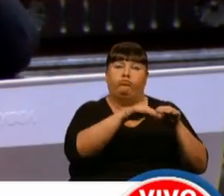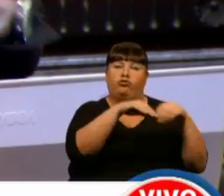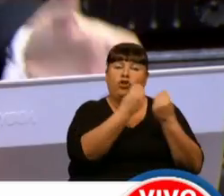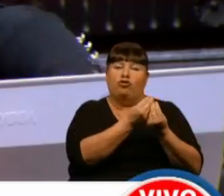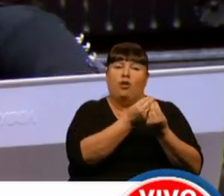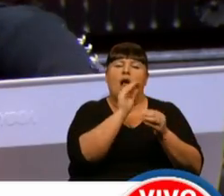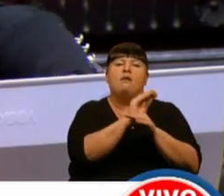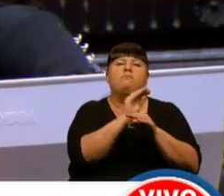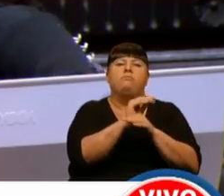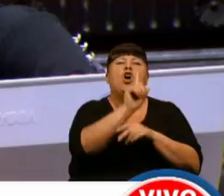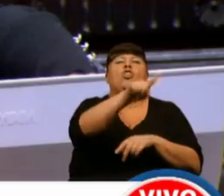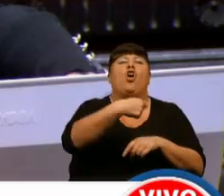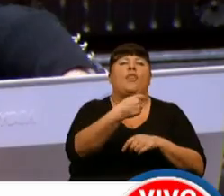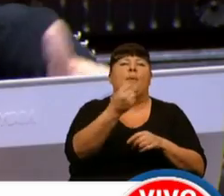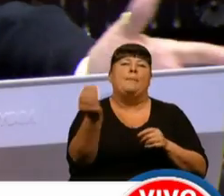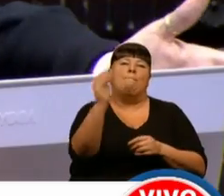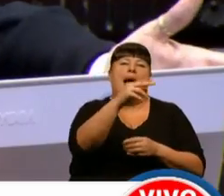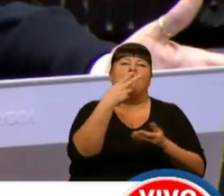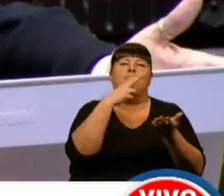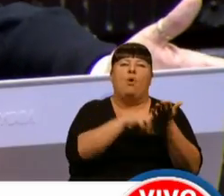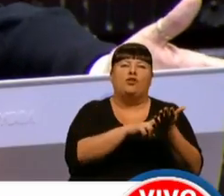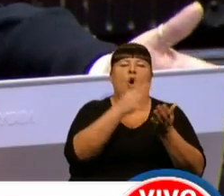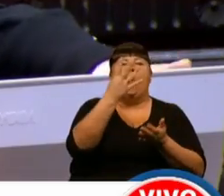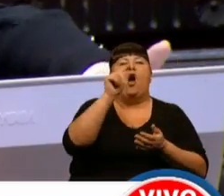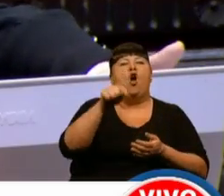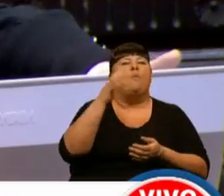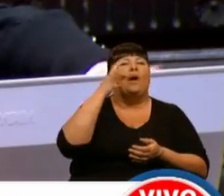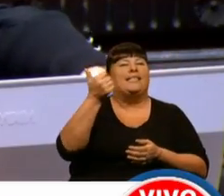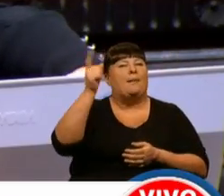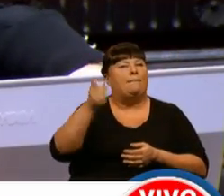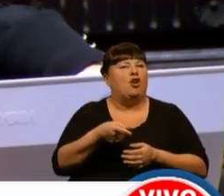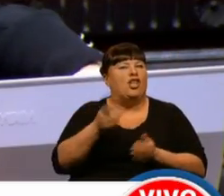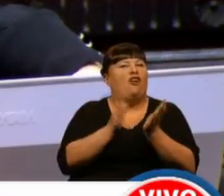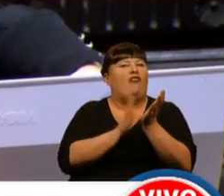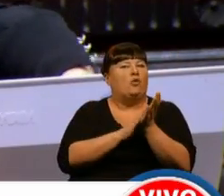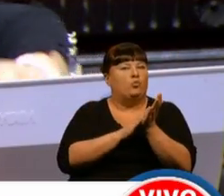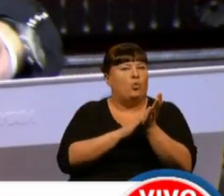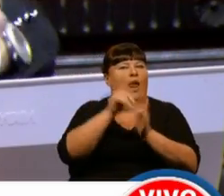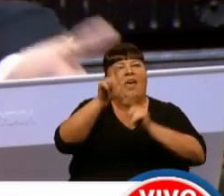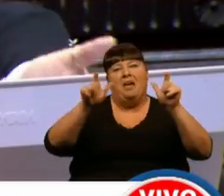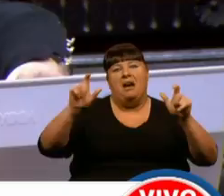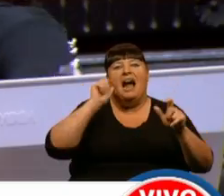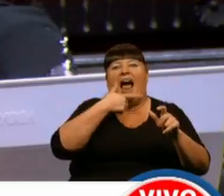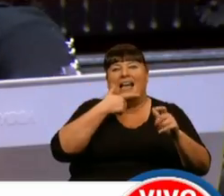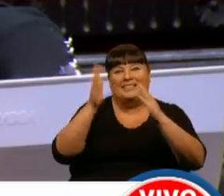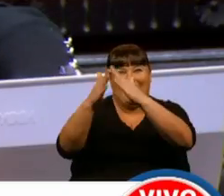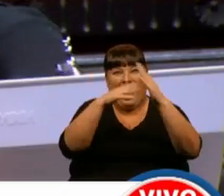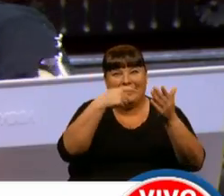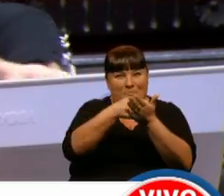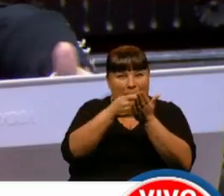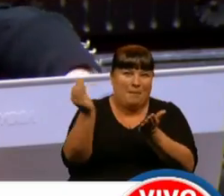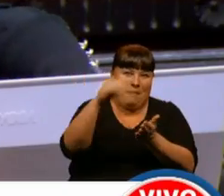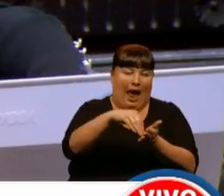un financiamiento que surge del recargo del 4,46 por ciento la factura de los consumidores de gas